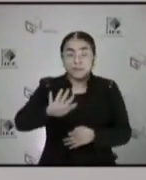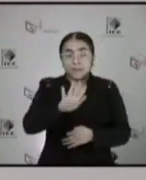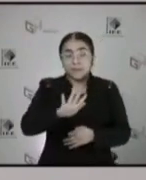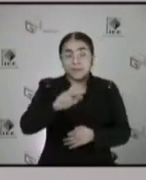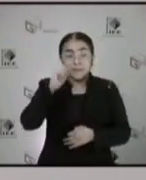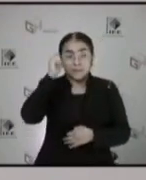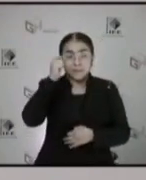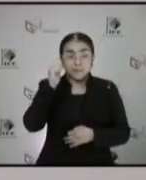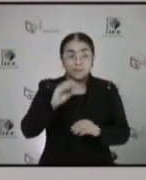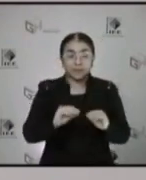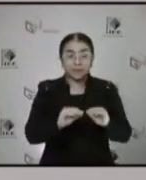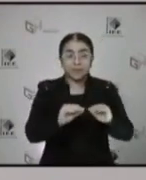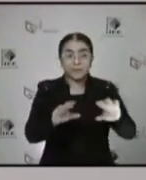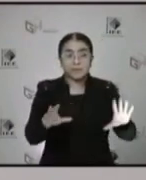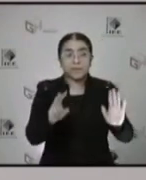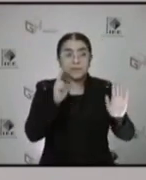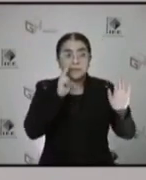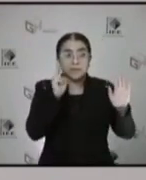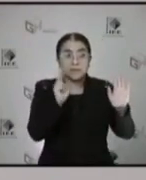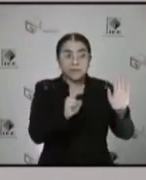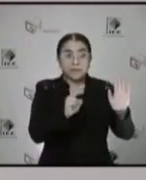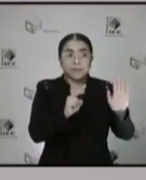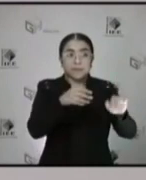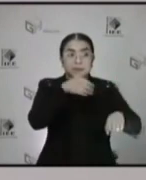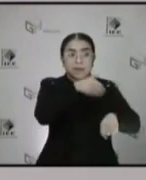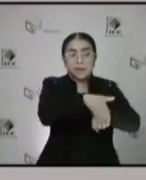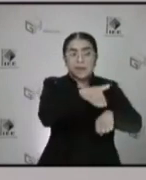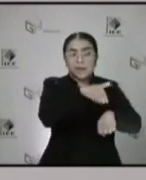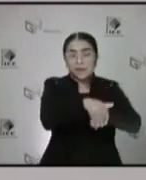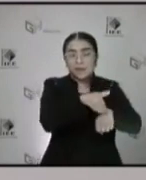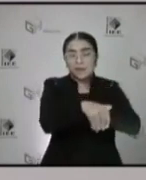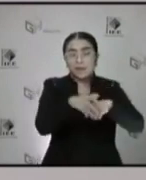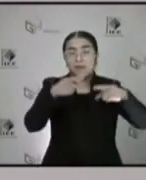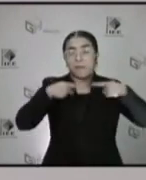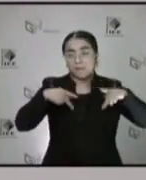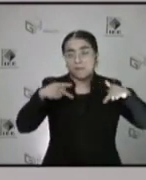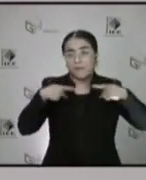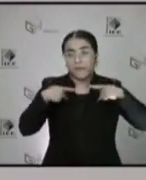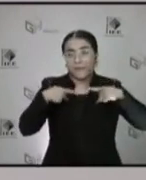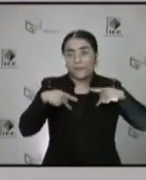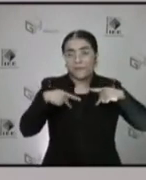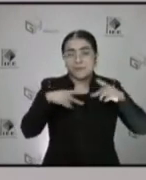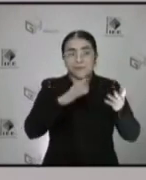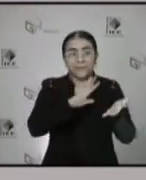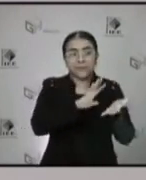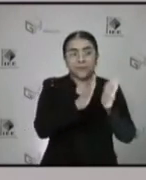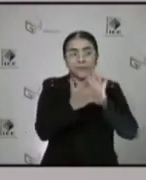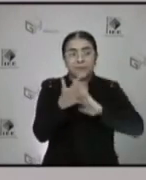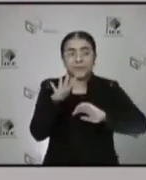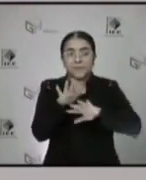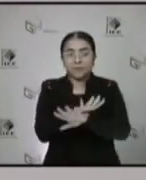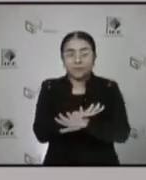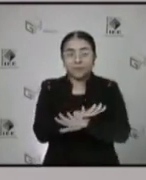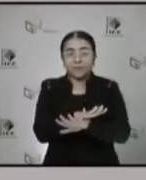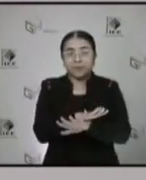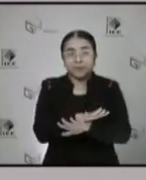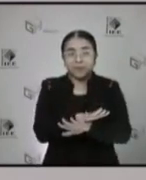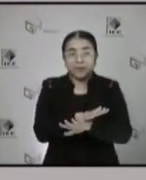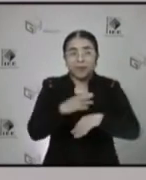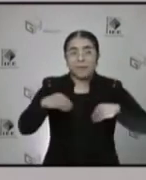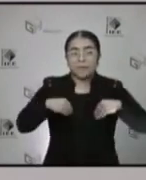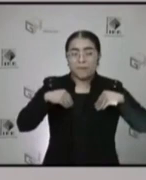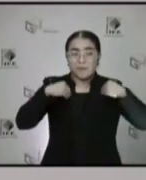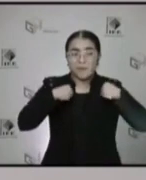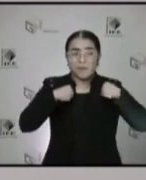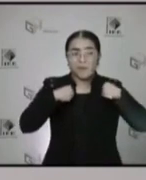estamos a la calificación de las personas, al traspaso de nuestra vida pública